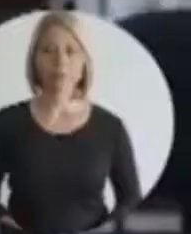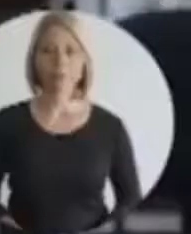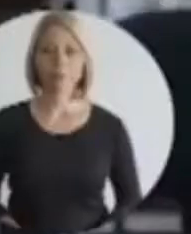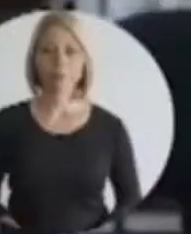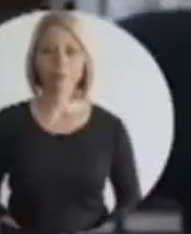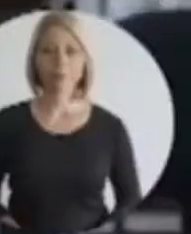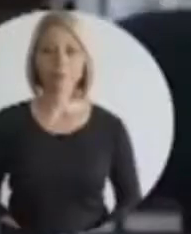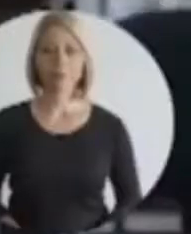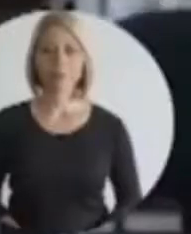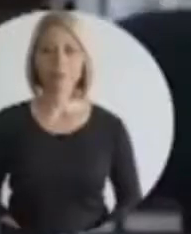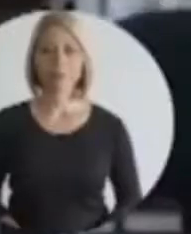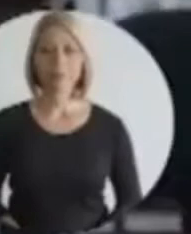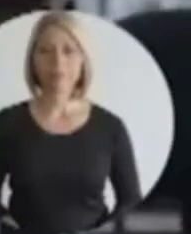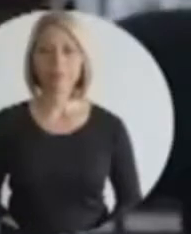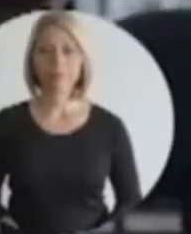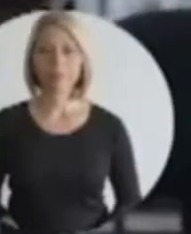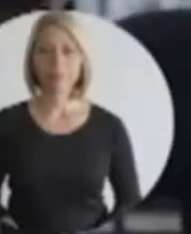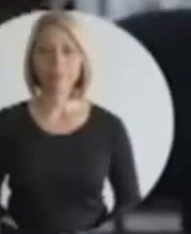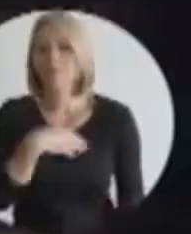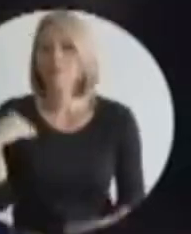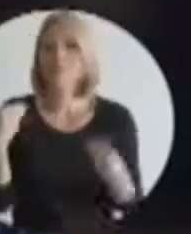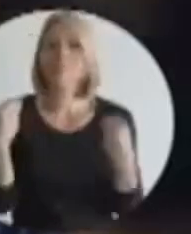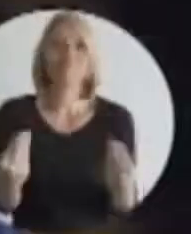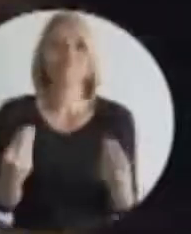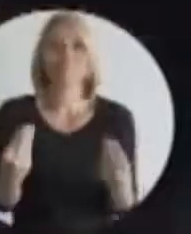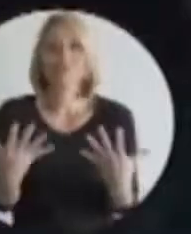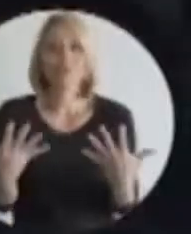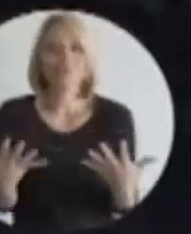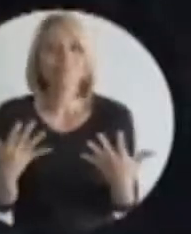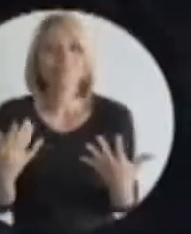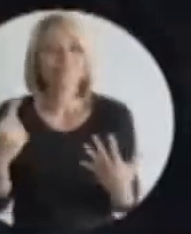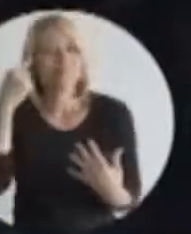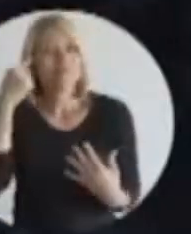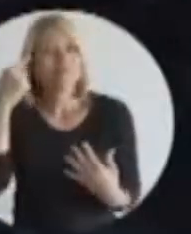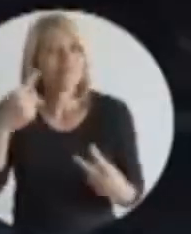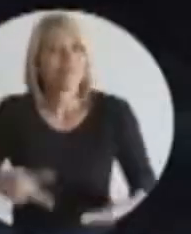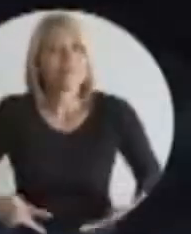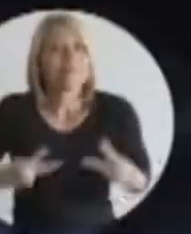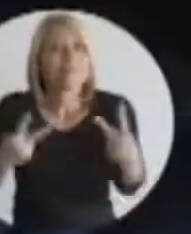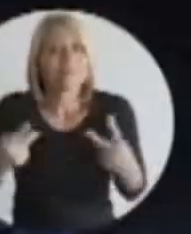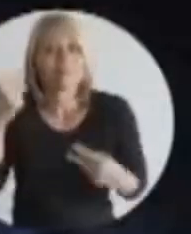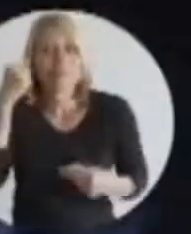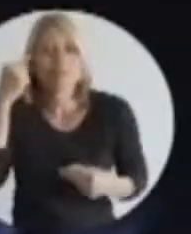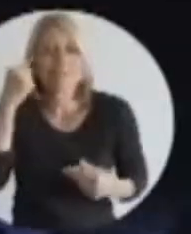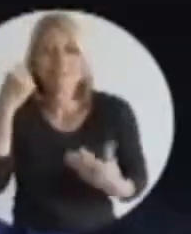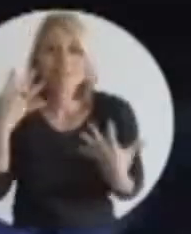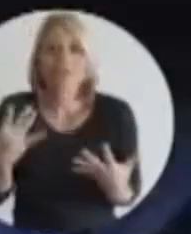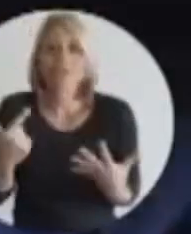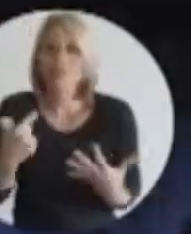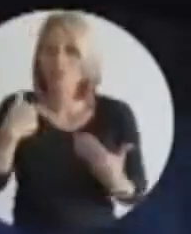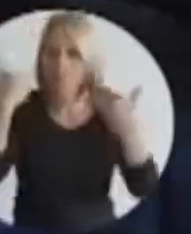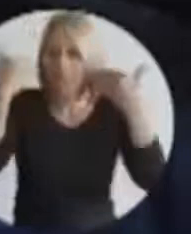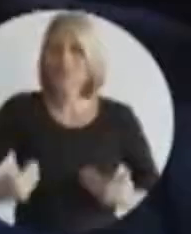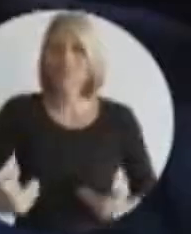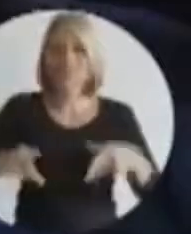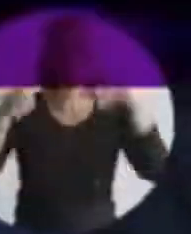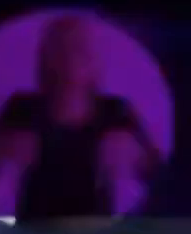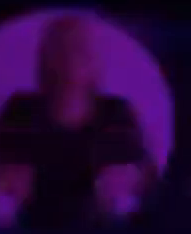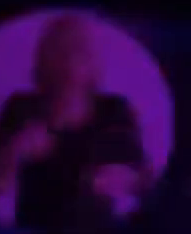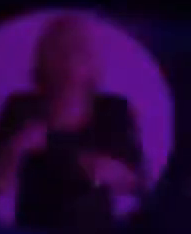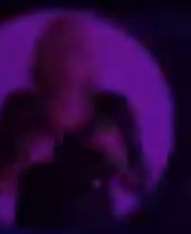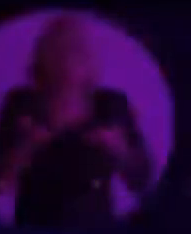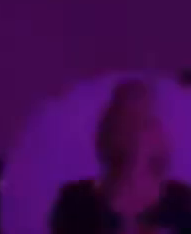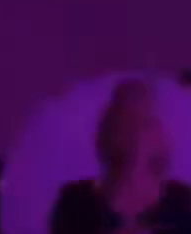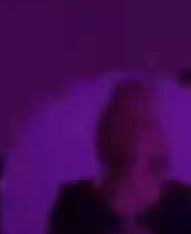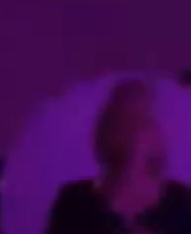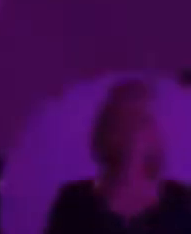veces inaccesible. Me gusta mucho ver la vida pensando que soy una persona que tiene muchas cosas a la vez. A las